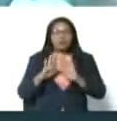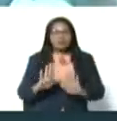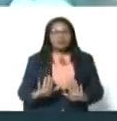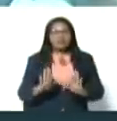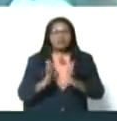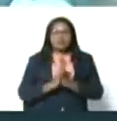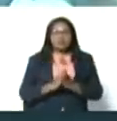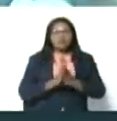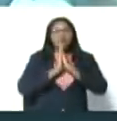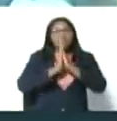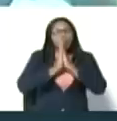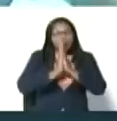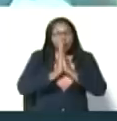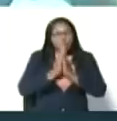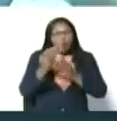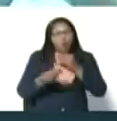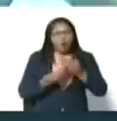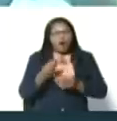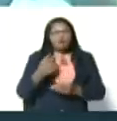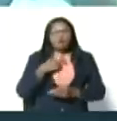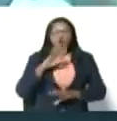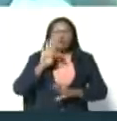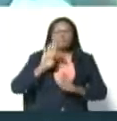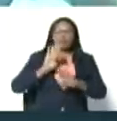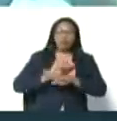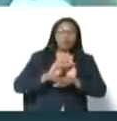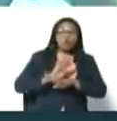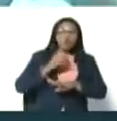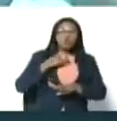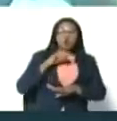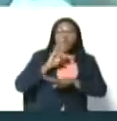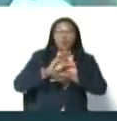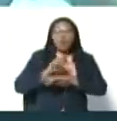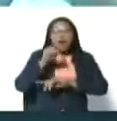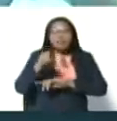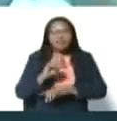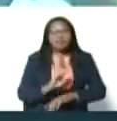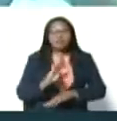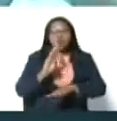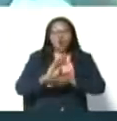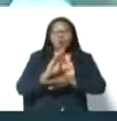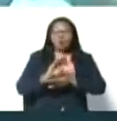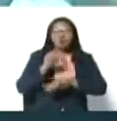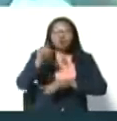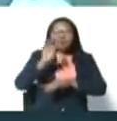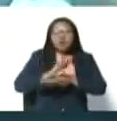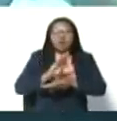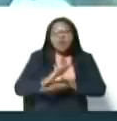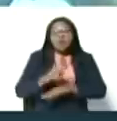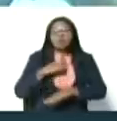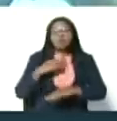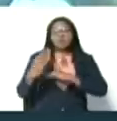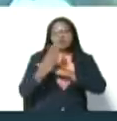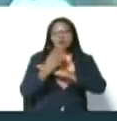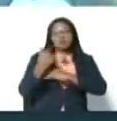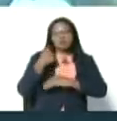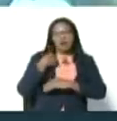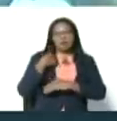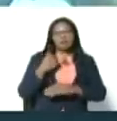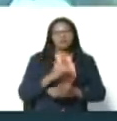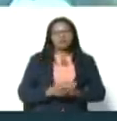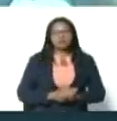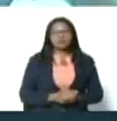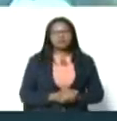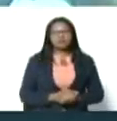que lo hagamos. Si yo me cuido, yo te cuido. Si tú te cuidas, tú me